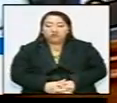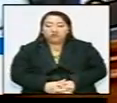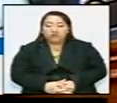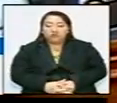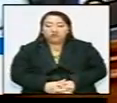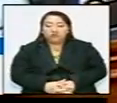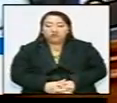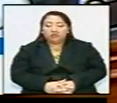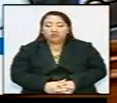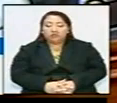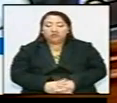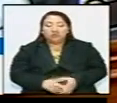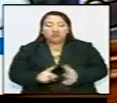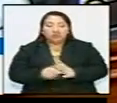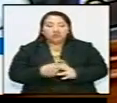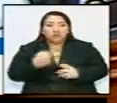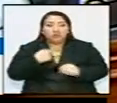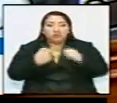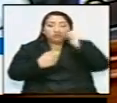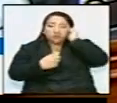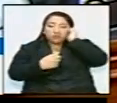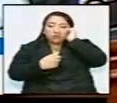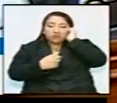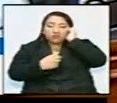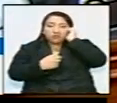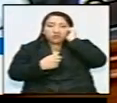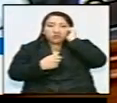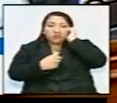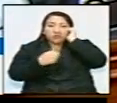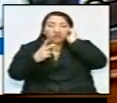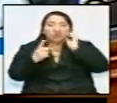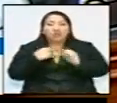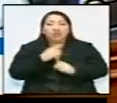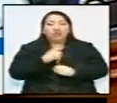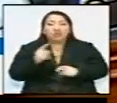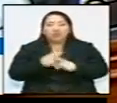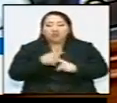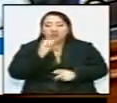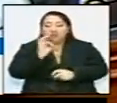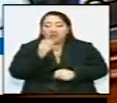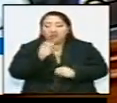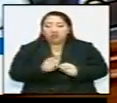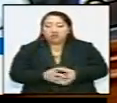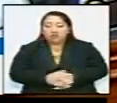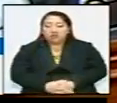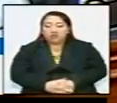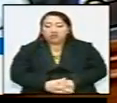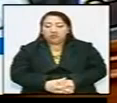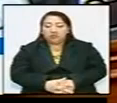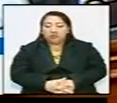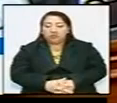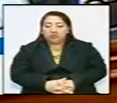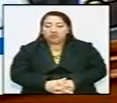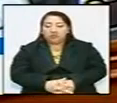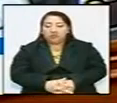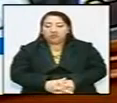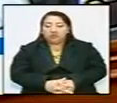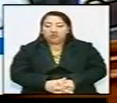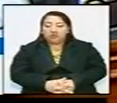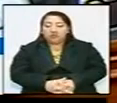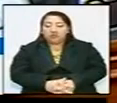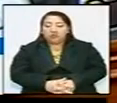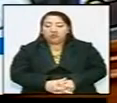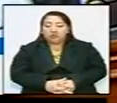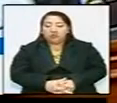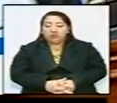mi descargo precisando que estas dos denuncias son promovidas por la misma persona, Aldo Rodríguez